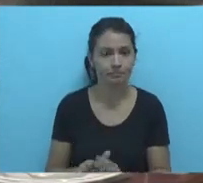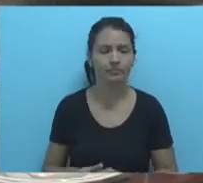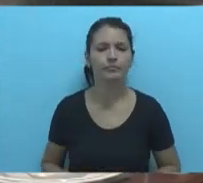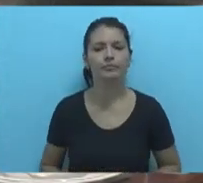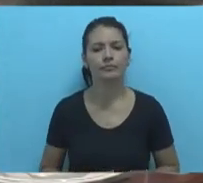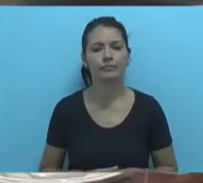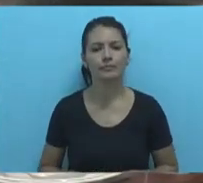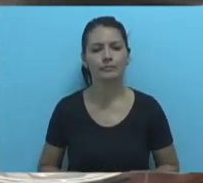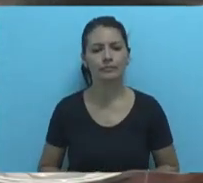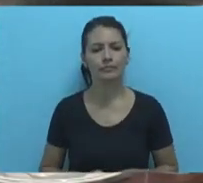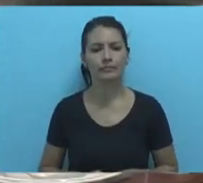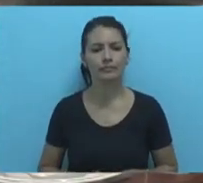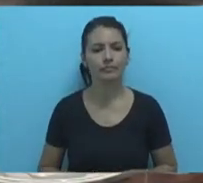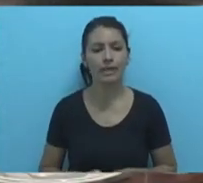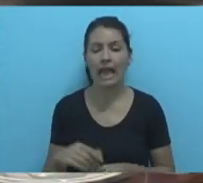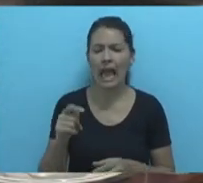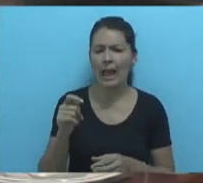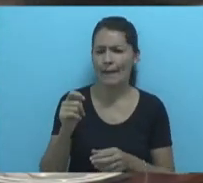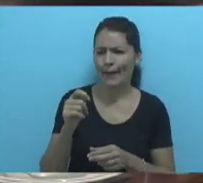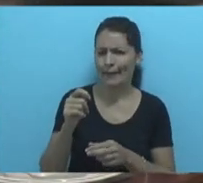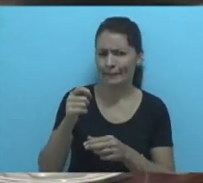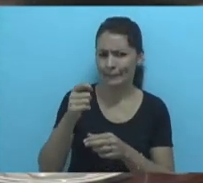nunca esa